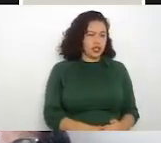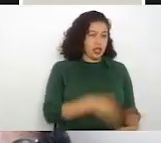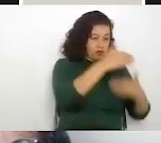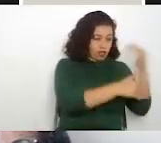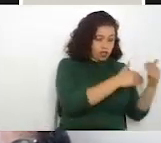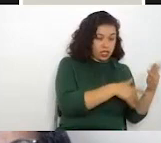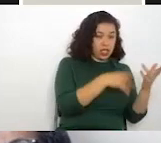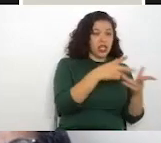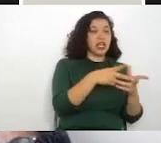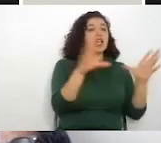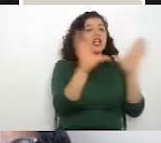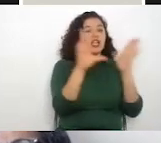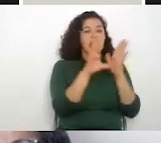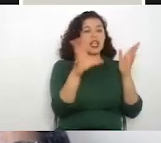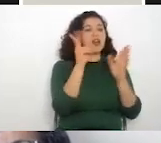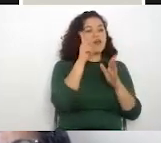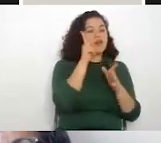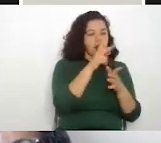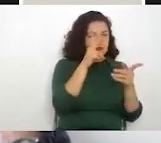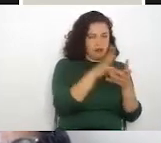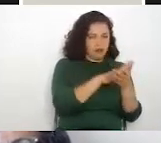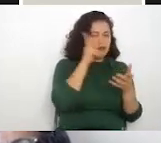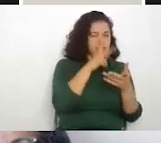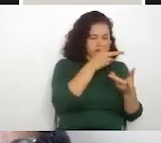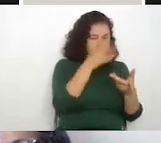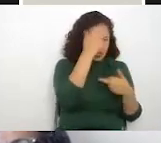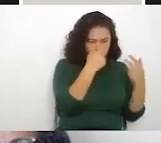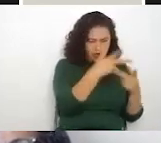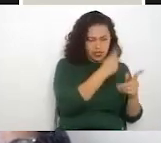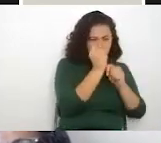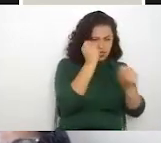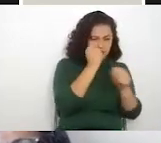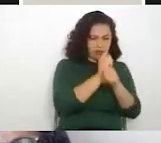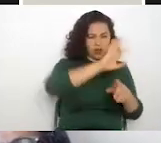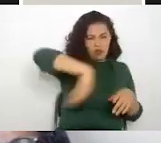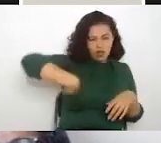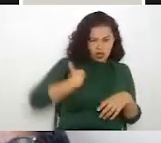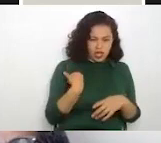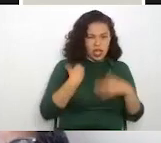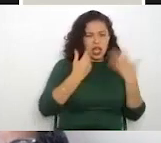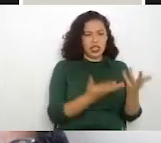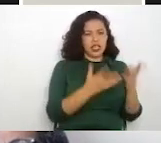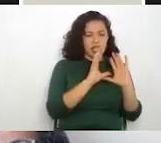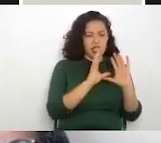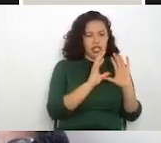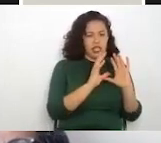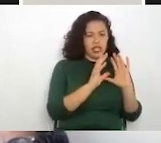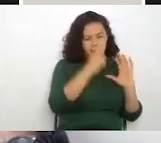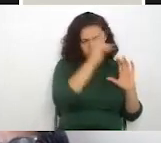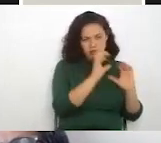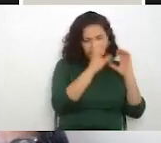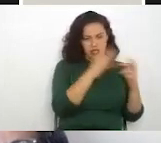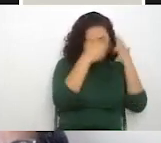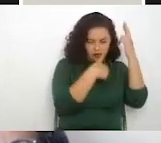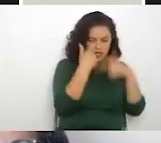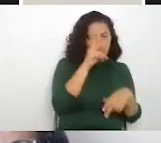de identificación de muestras, toma de muestra, transporte, almacenamiento y conservación de muestras, análisis de las muestras,